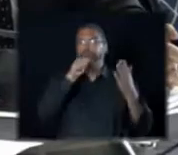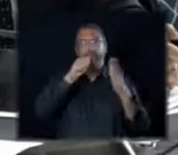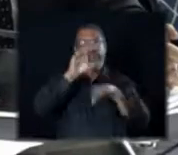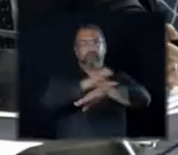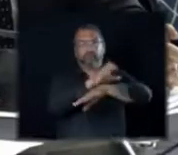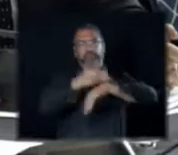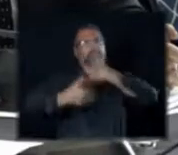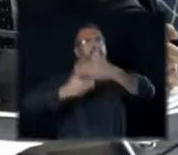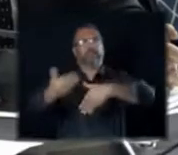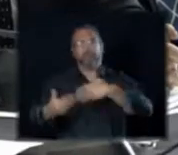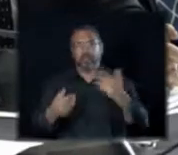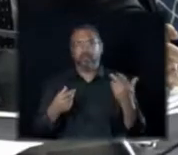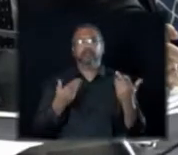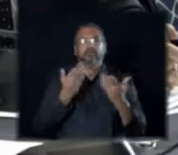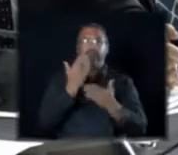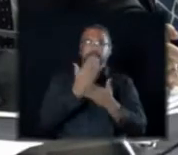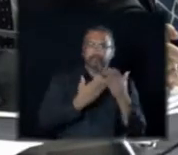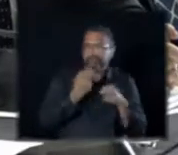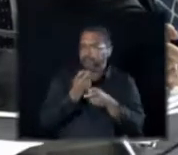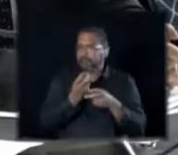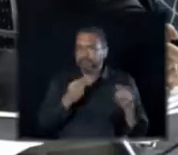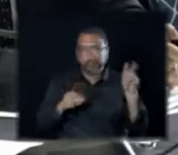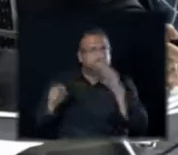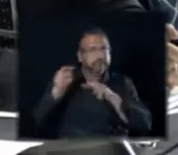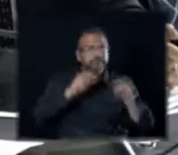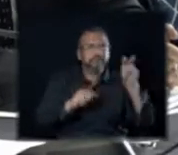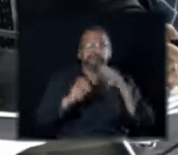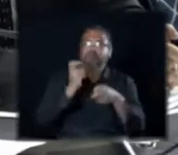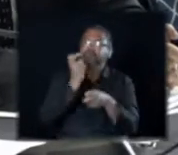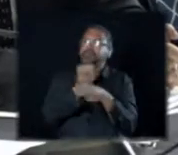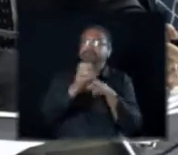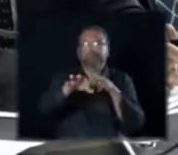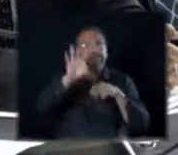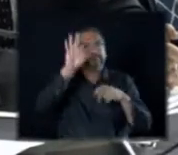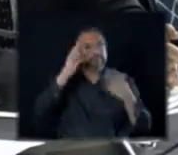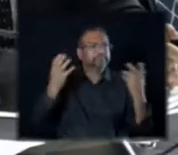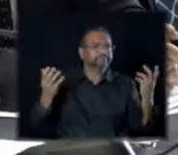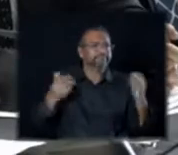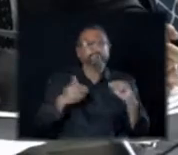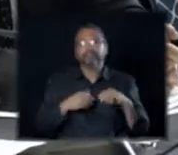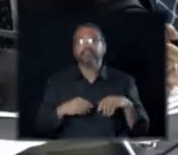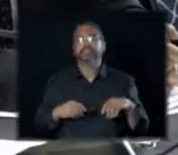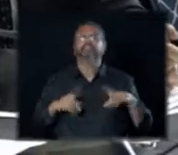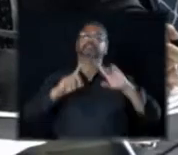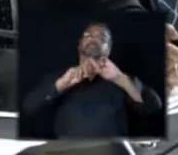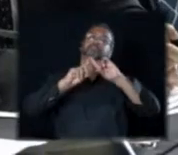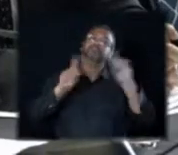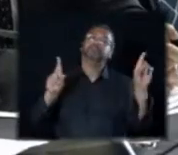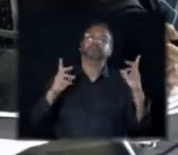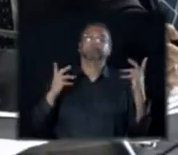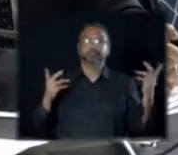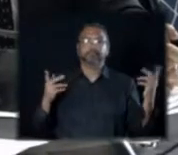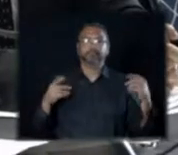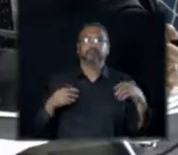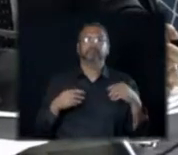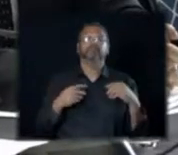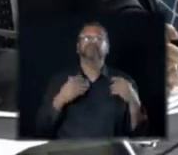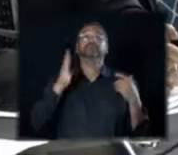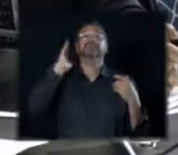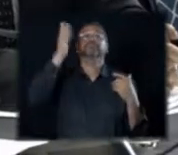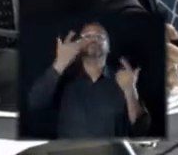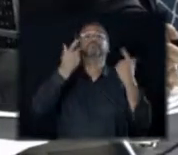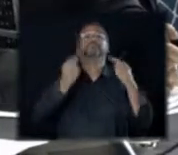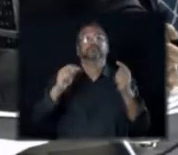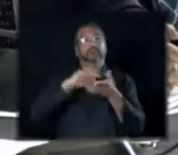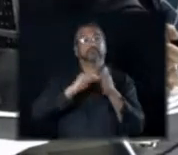anticuados y de manejo de liquidez. Este tipo de control es difícil de lograr, pero mucho